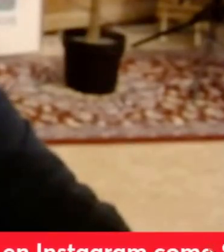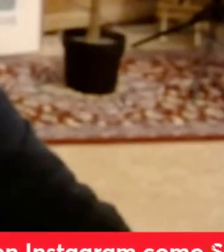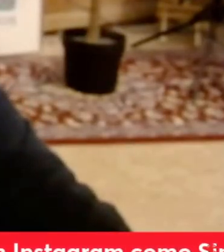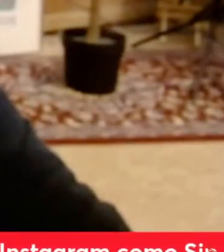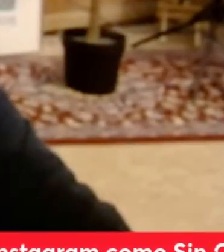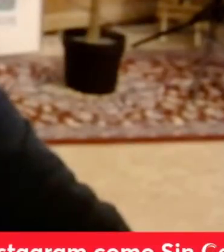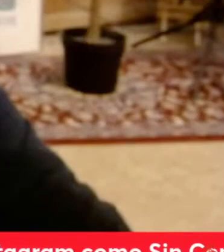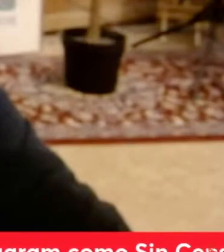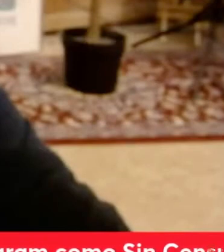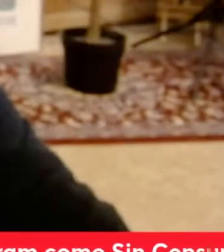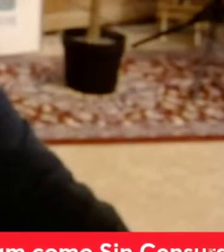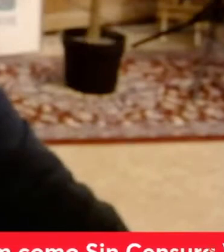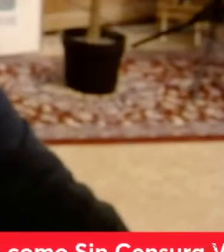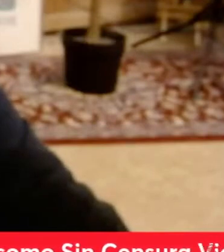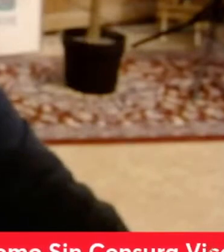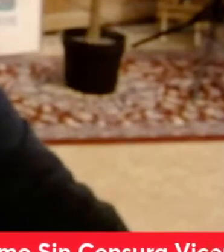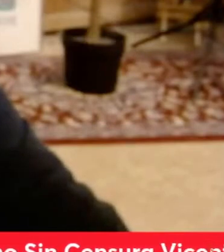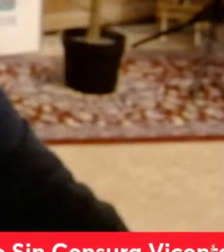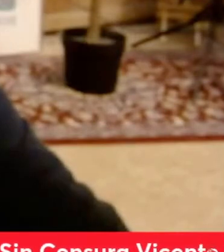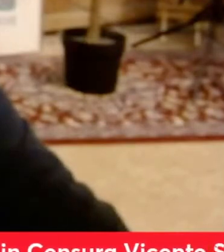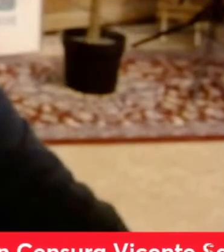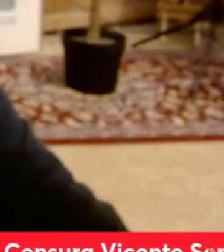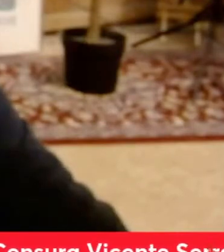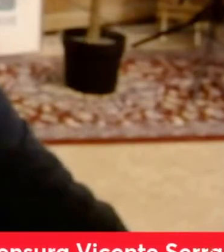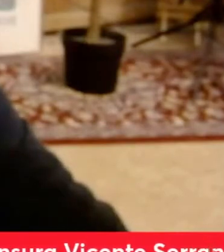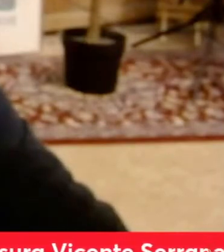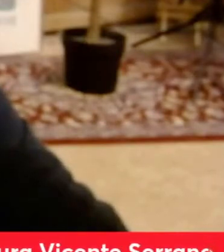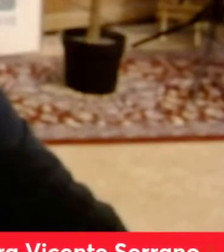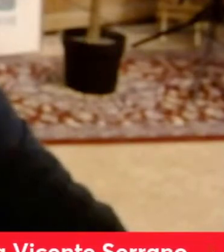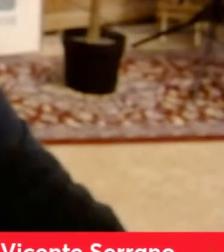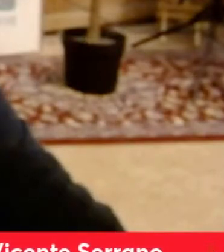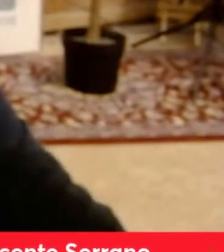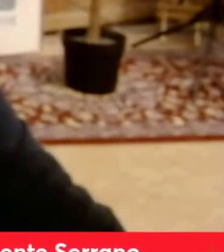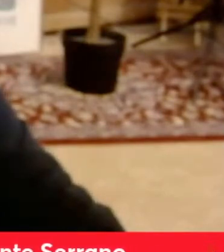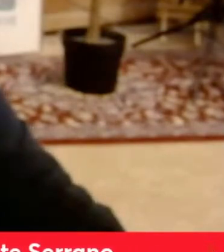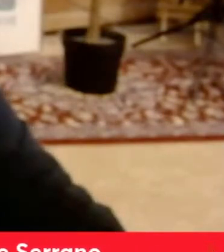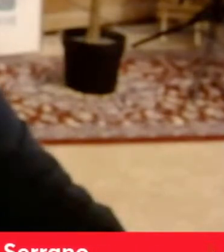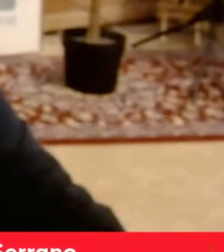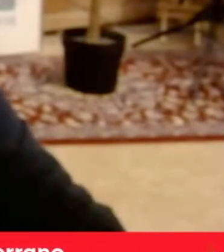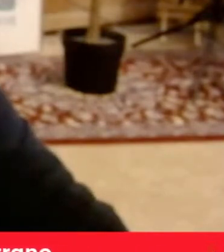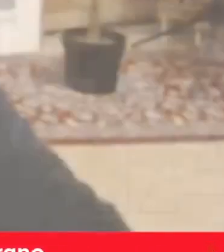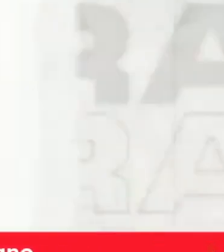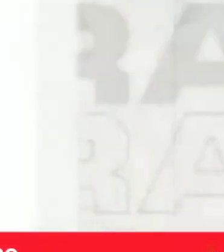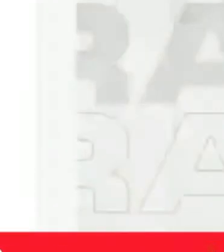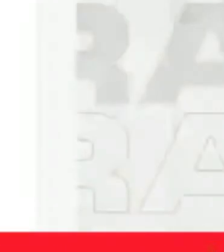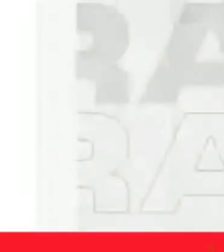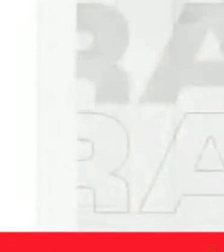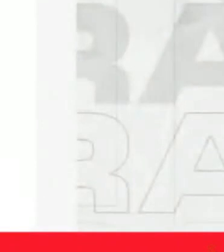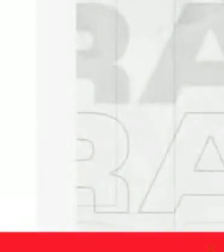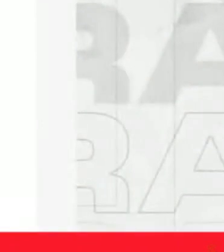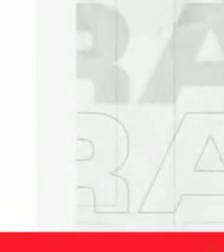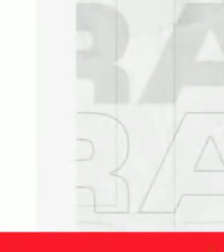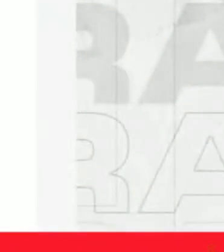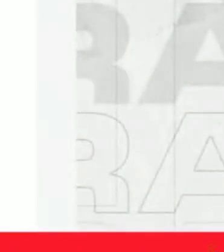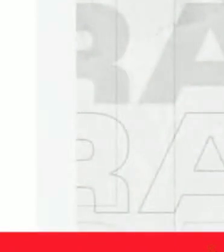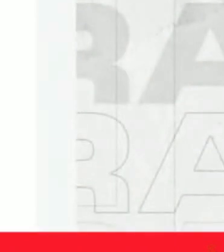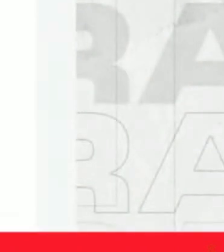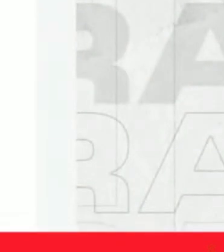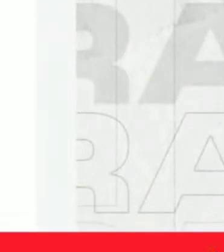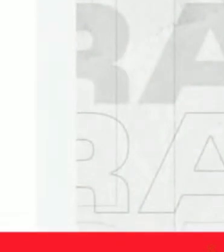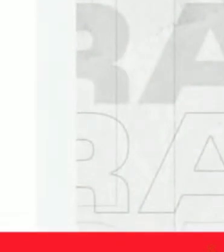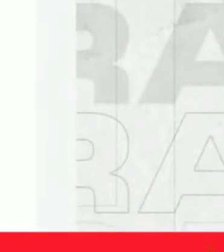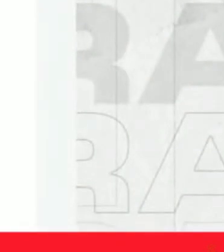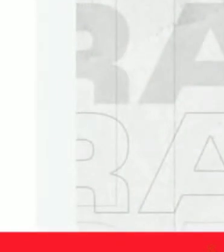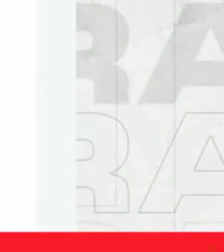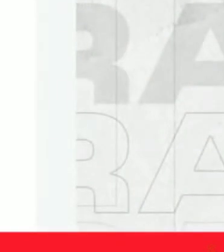a propósito de una nota infame de Reforma que queremos desmentir aquí en Sin Censura, ¿no? Antonio Baranda